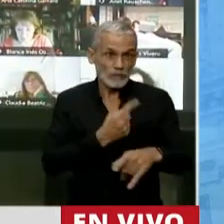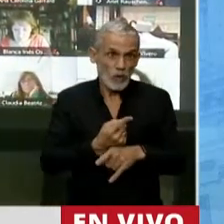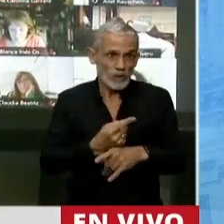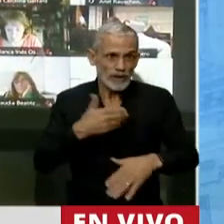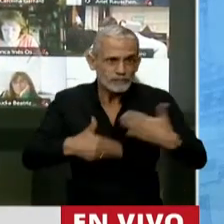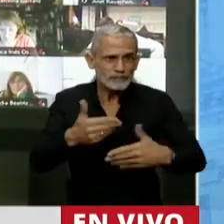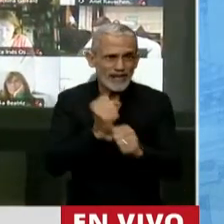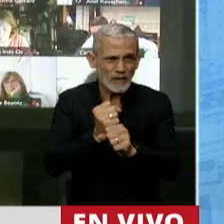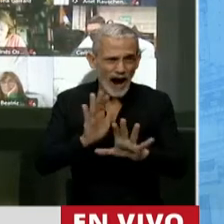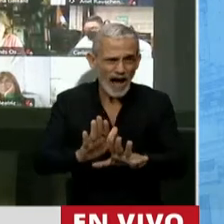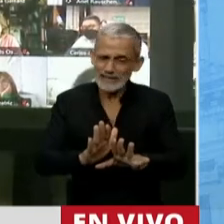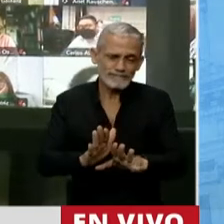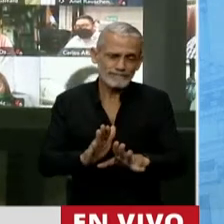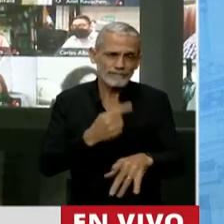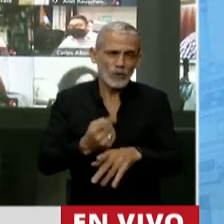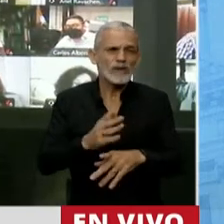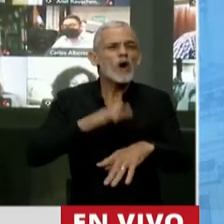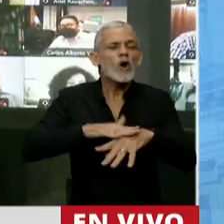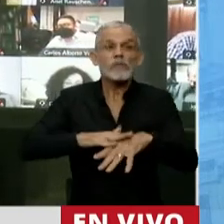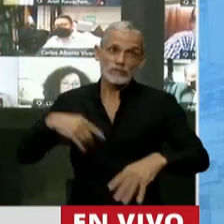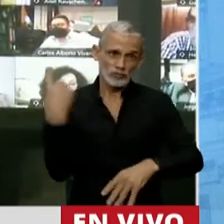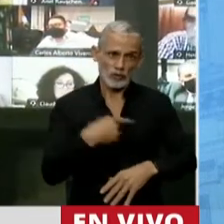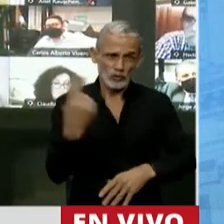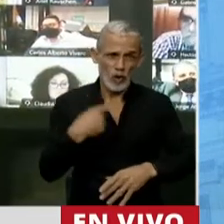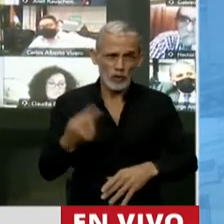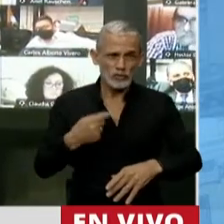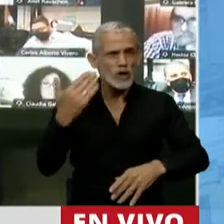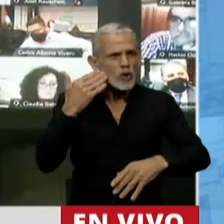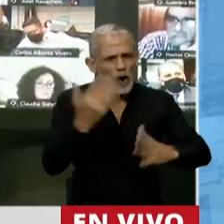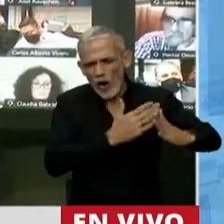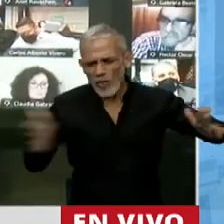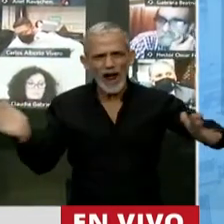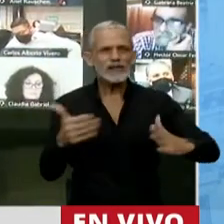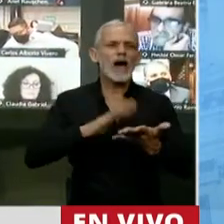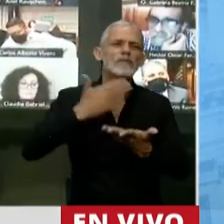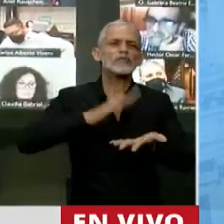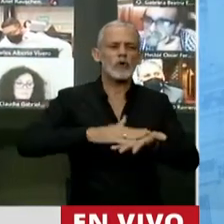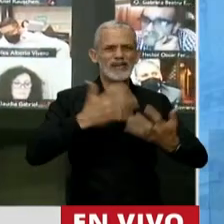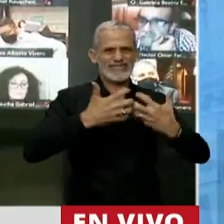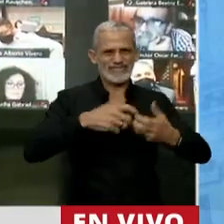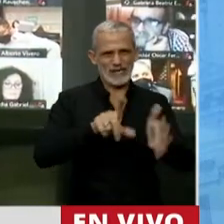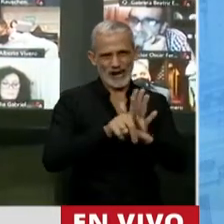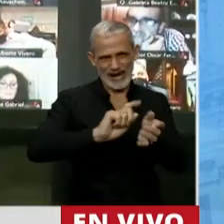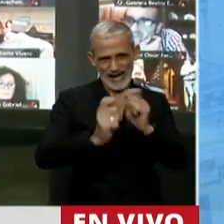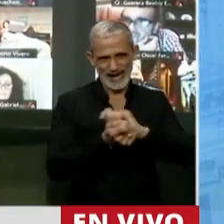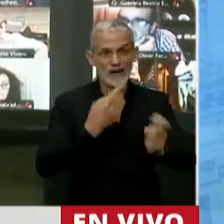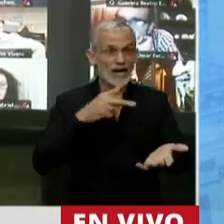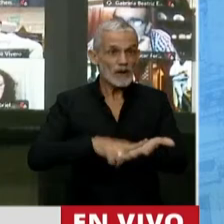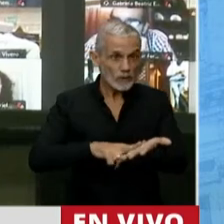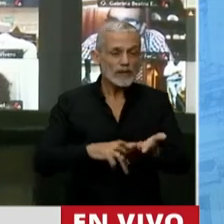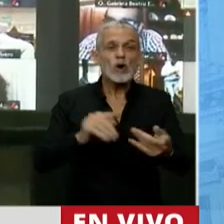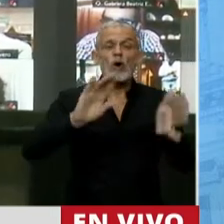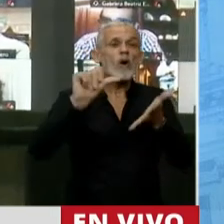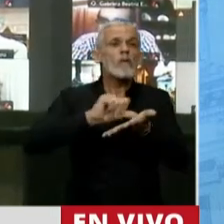imposible de poder trabajar. Por eso nos comprometamos todos, como a lo largo de toda la tarde hablábamos de la reforma tributaria, de poder tener un país que mire